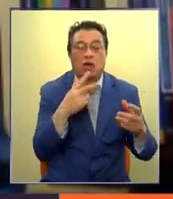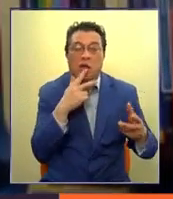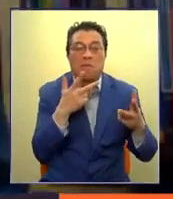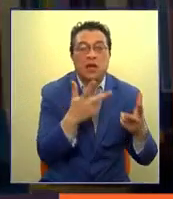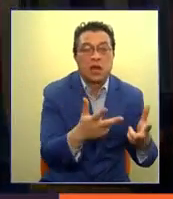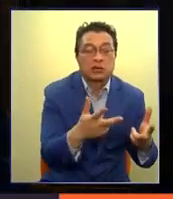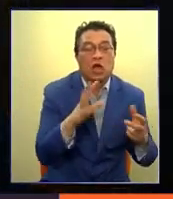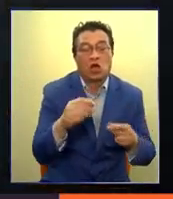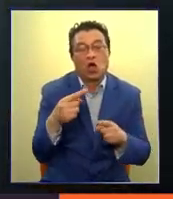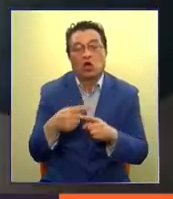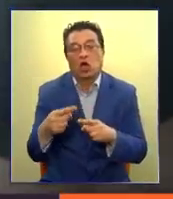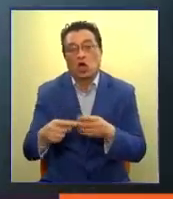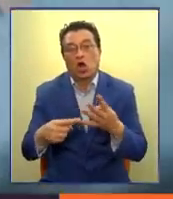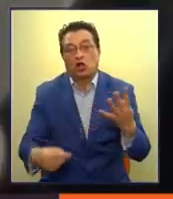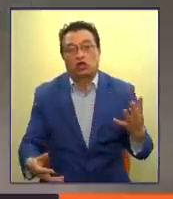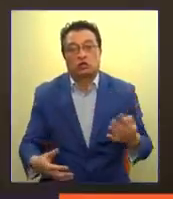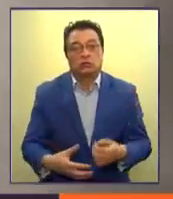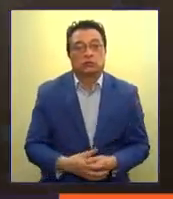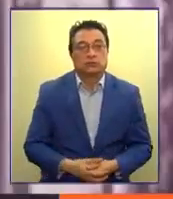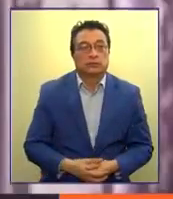u otros delitos también.